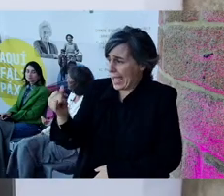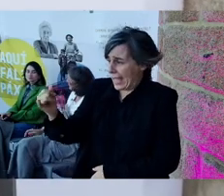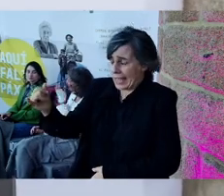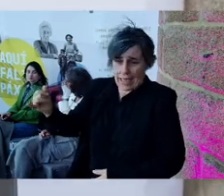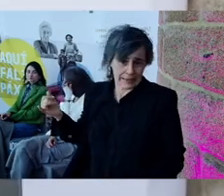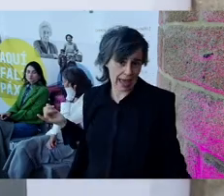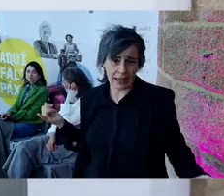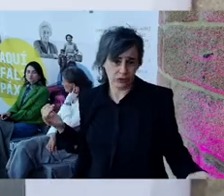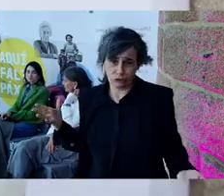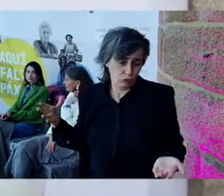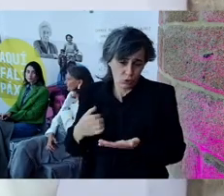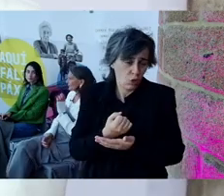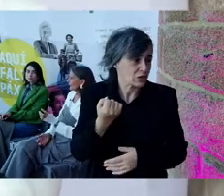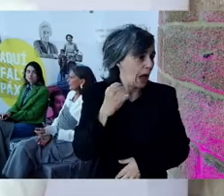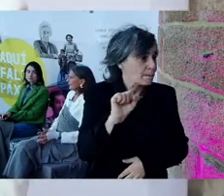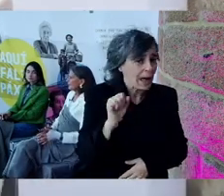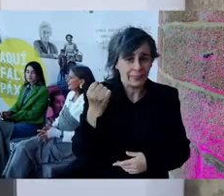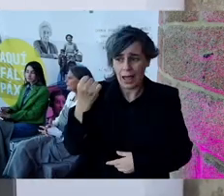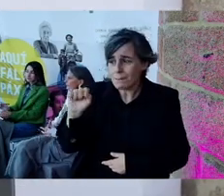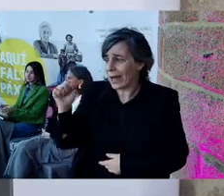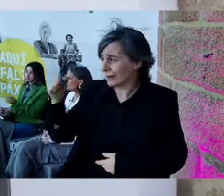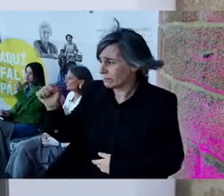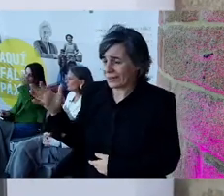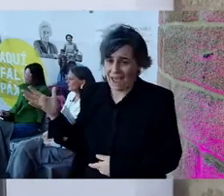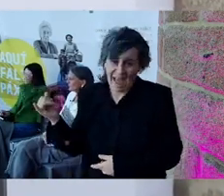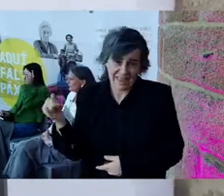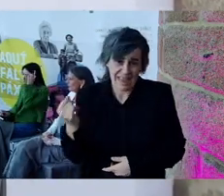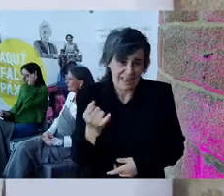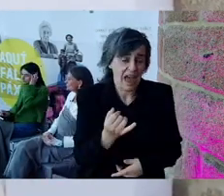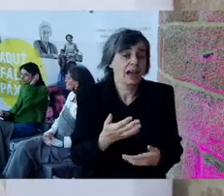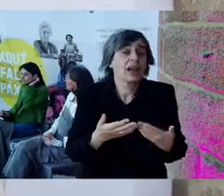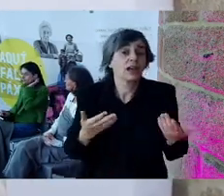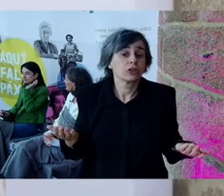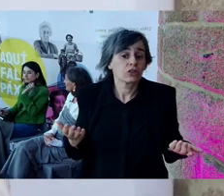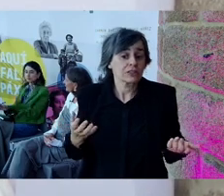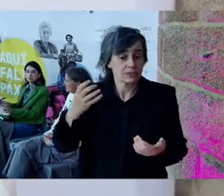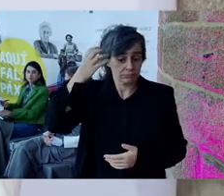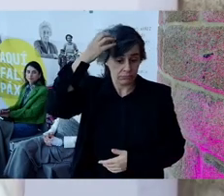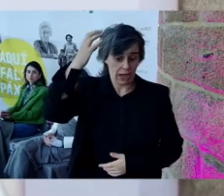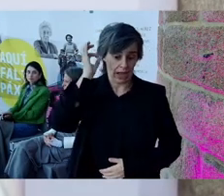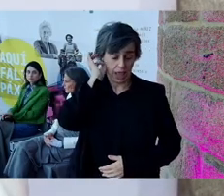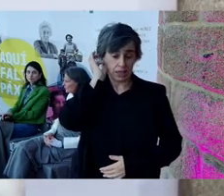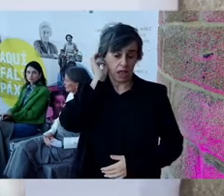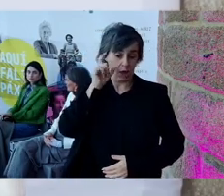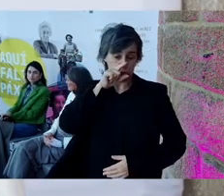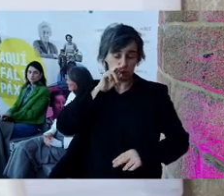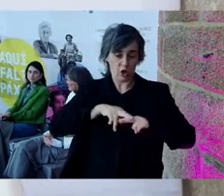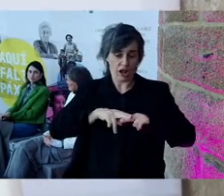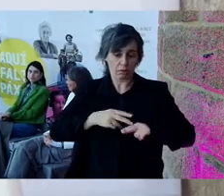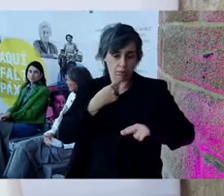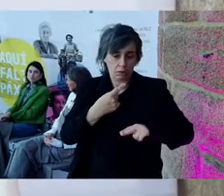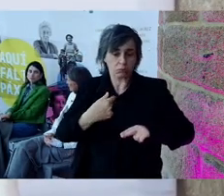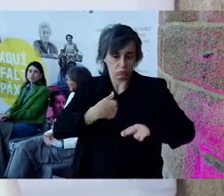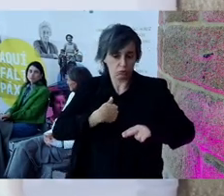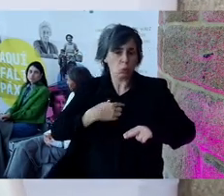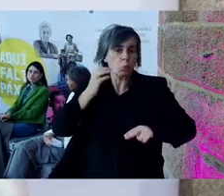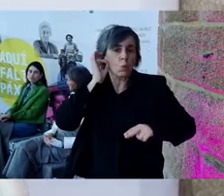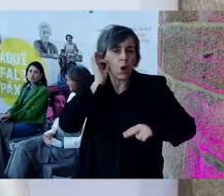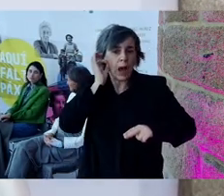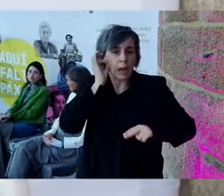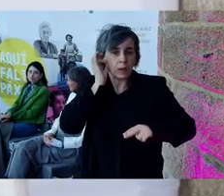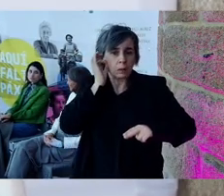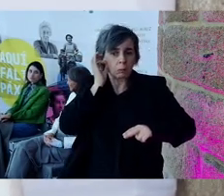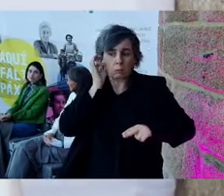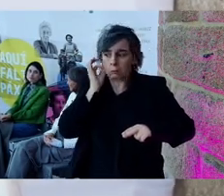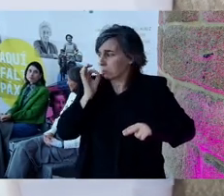les gustaba la cosa, todos los demás habían tenido amantes. Y ella, yo creo que ella pensó siempre que ella no era menos reina por el